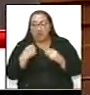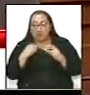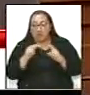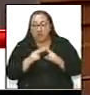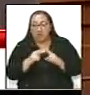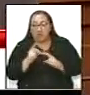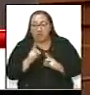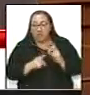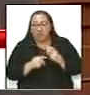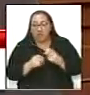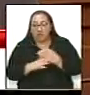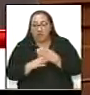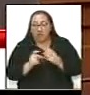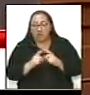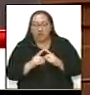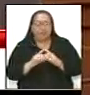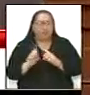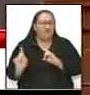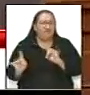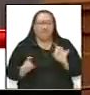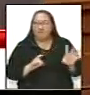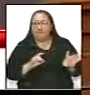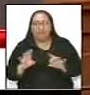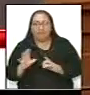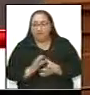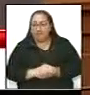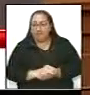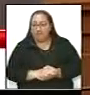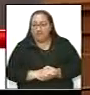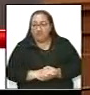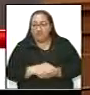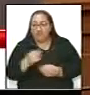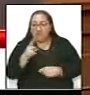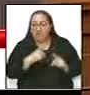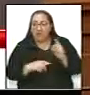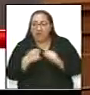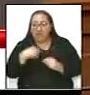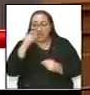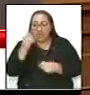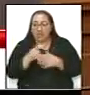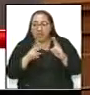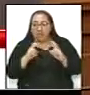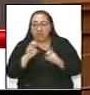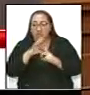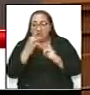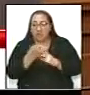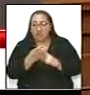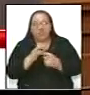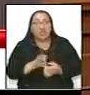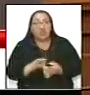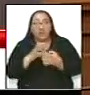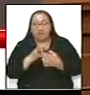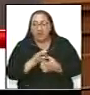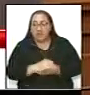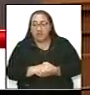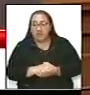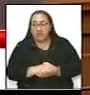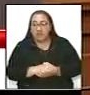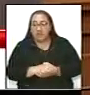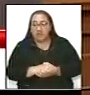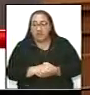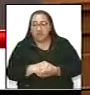cierta manera distorsionada, pues hay algunos que creen que el tema cultural es exclusivo a